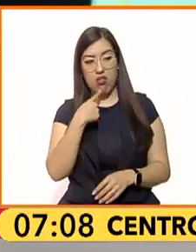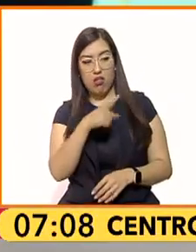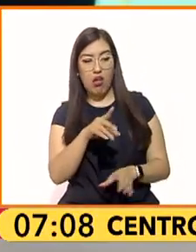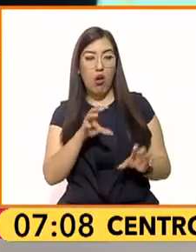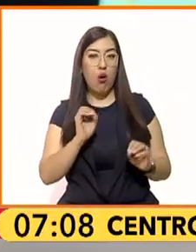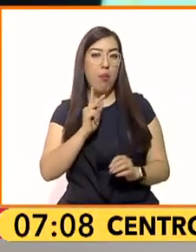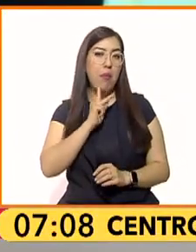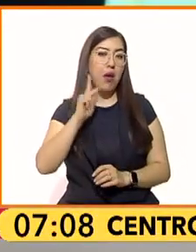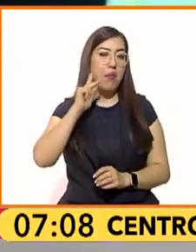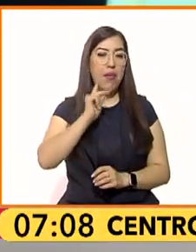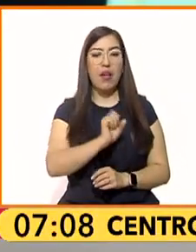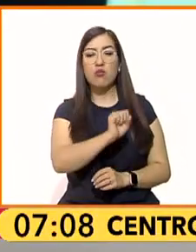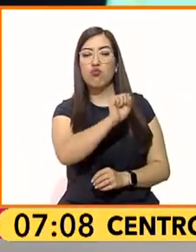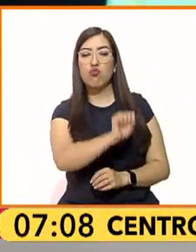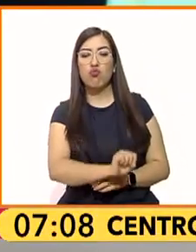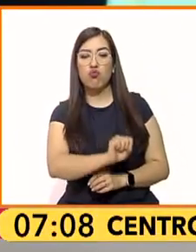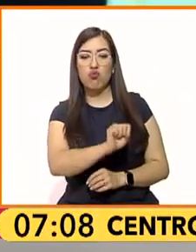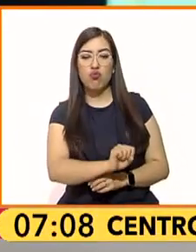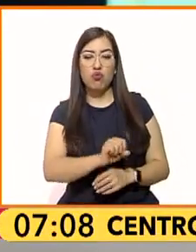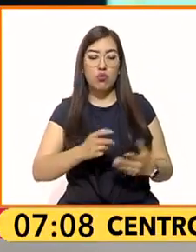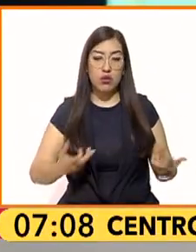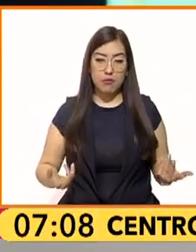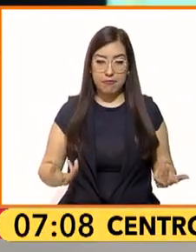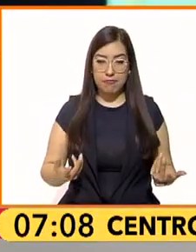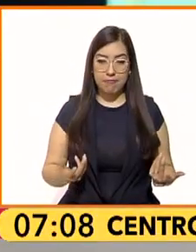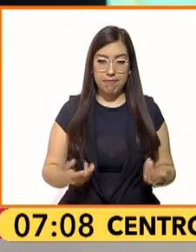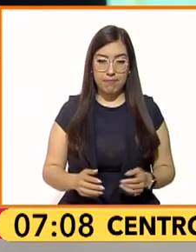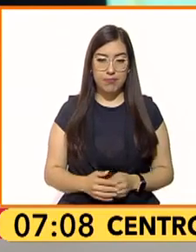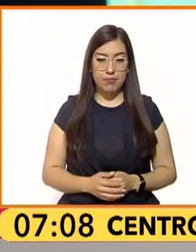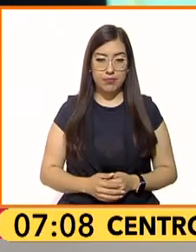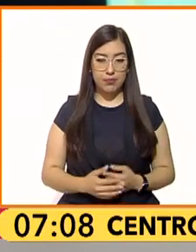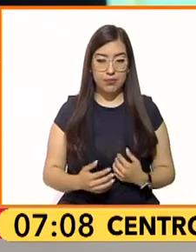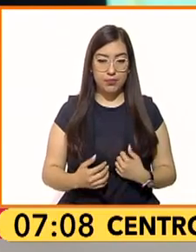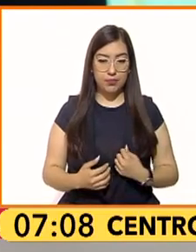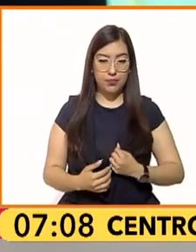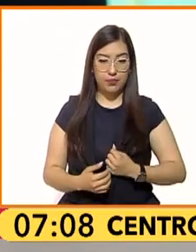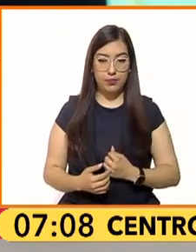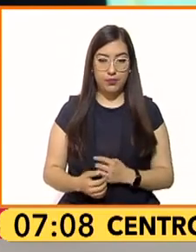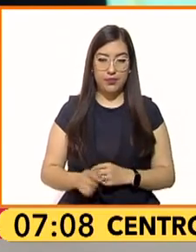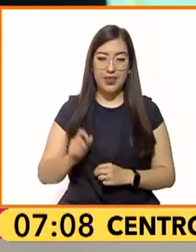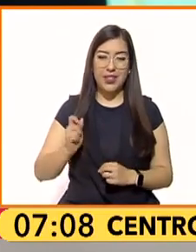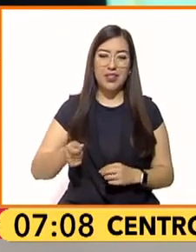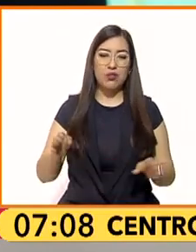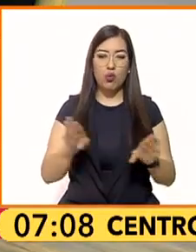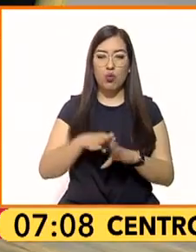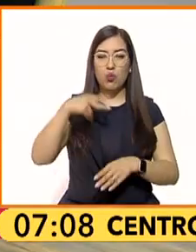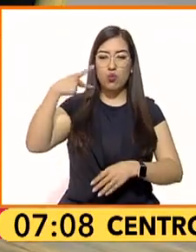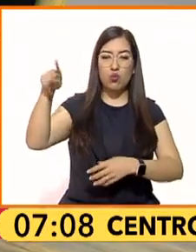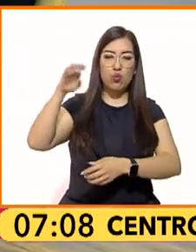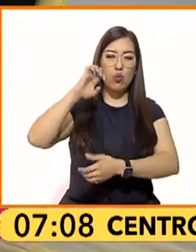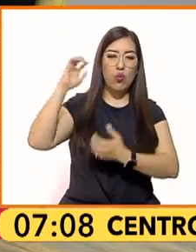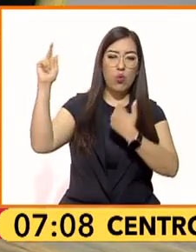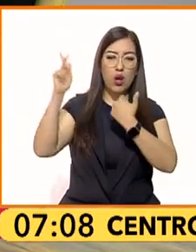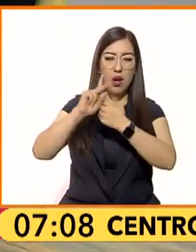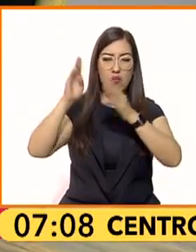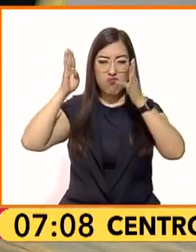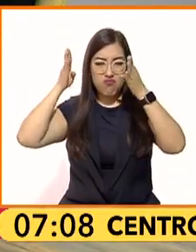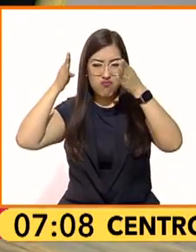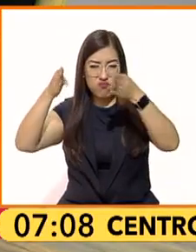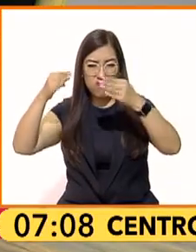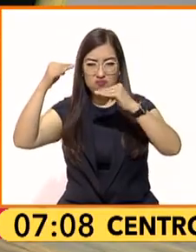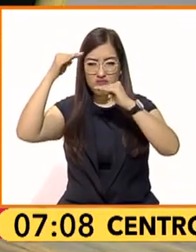como diciendo acá una postura muy europeísta, eurocéntrica, de mucha